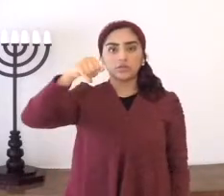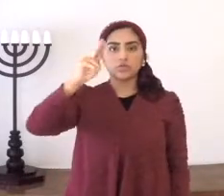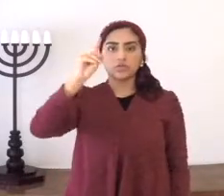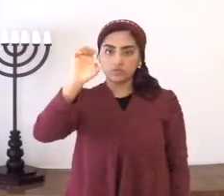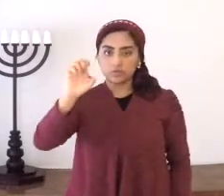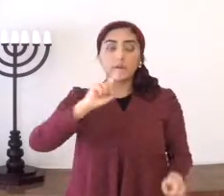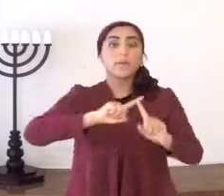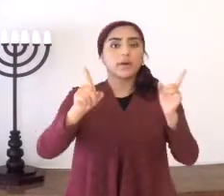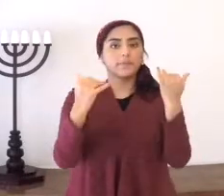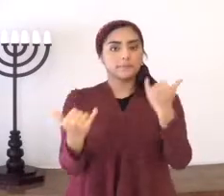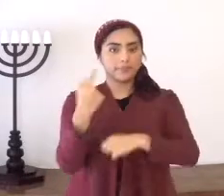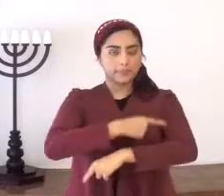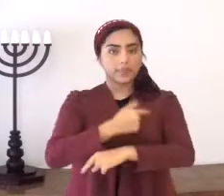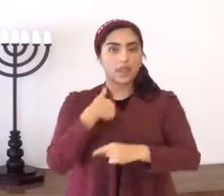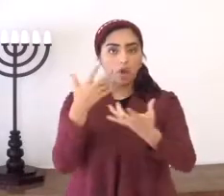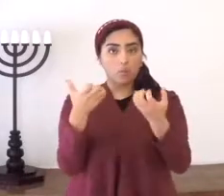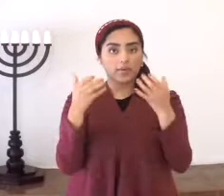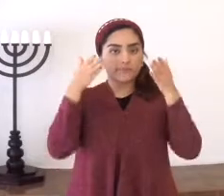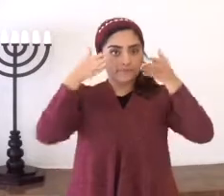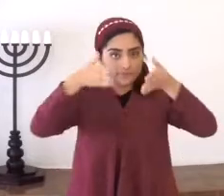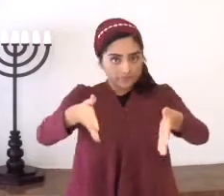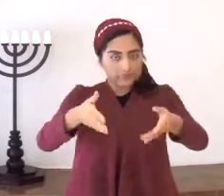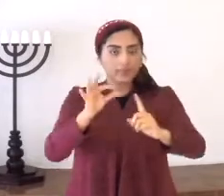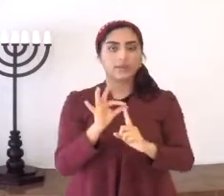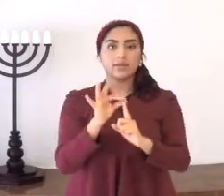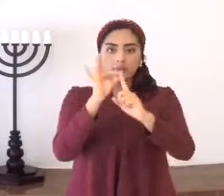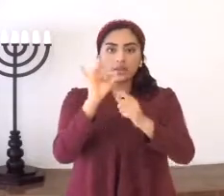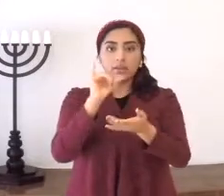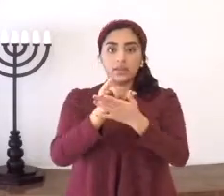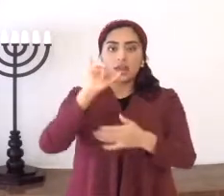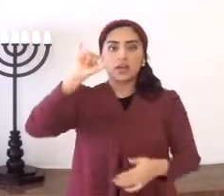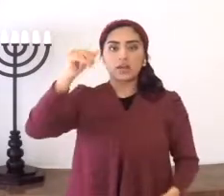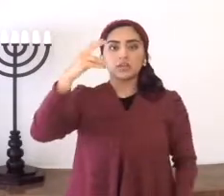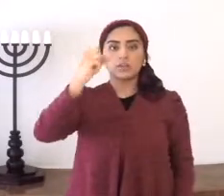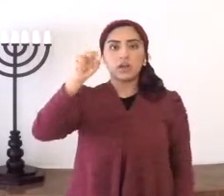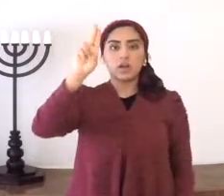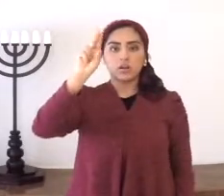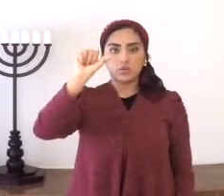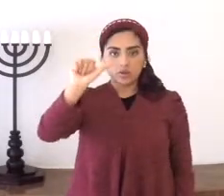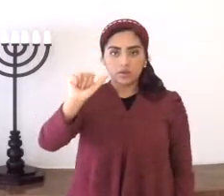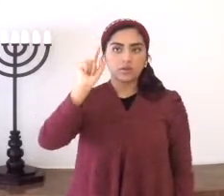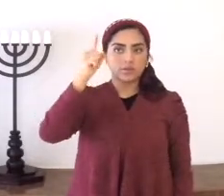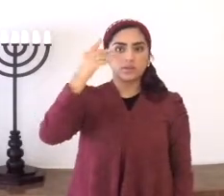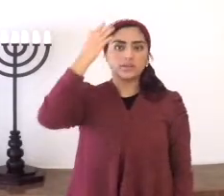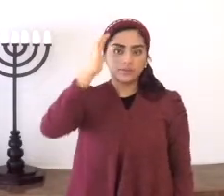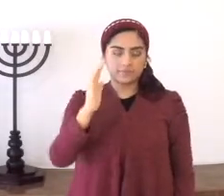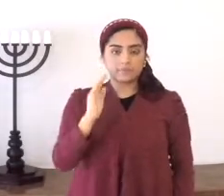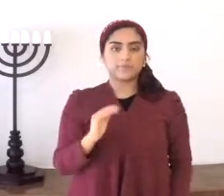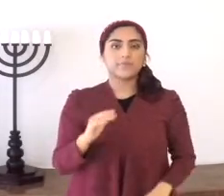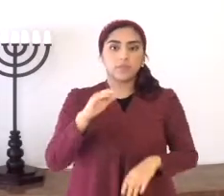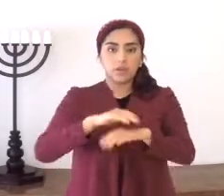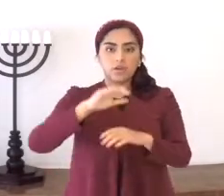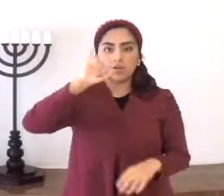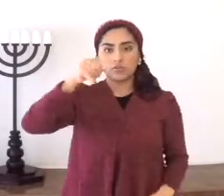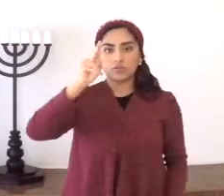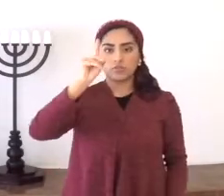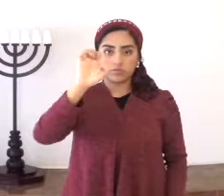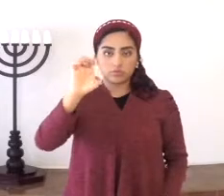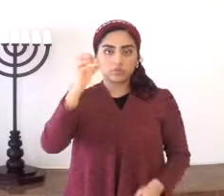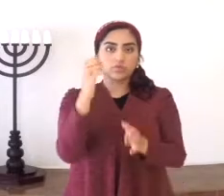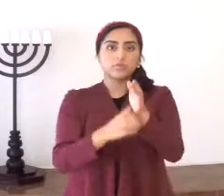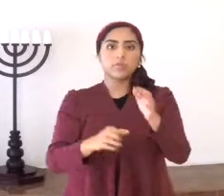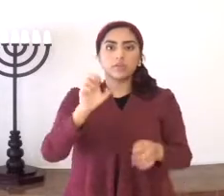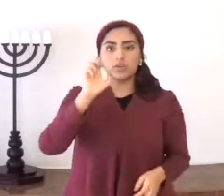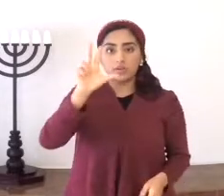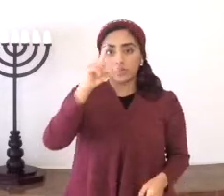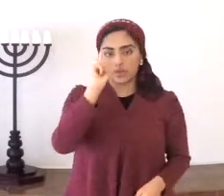en la página gozoypaz.mx, pero el día de hoy quiero enfocarme específicamente en que Yahshua es Elohim. En la carta